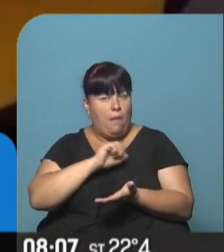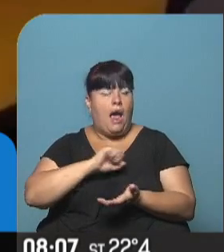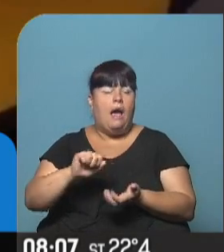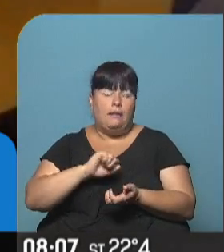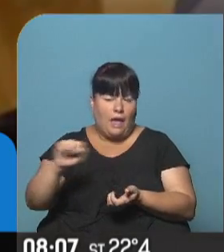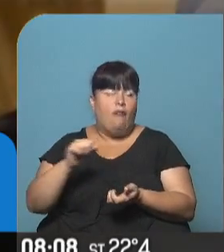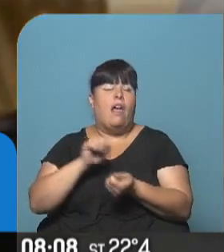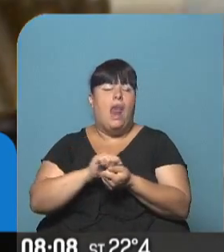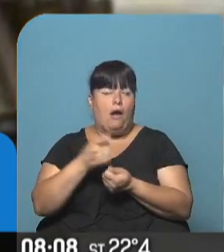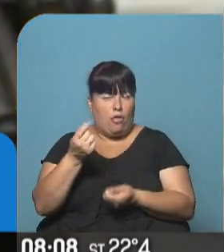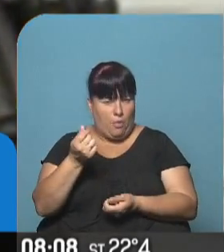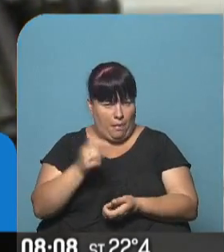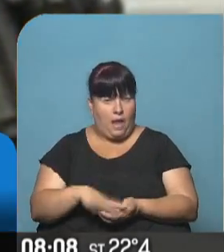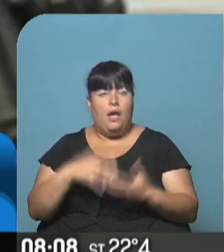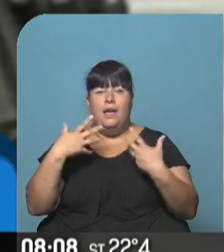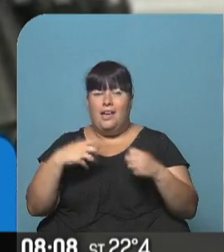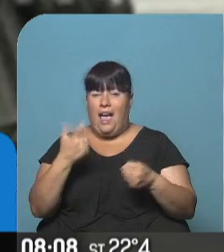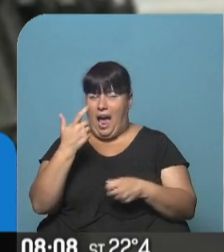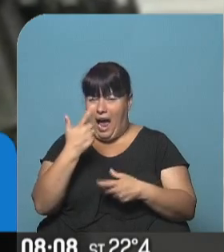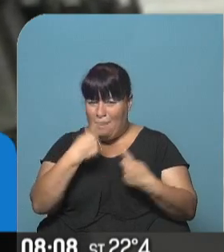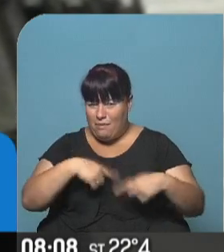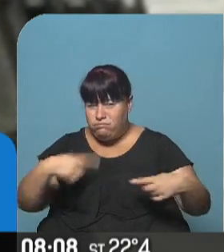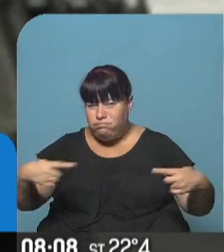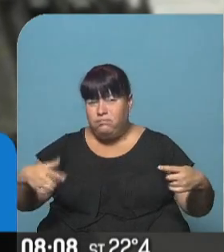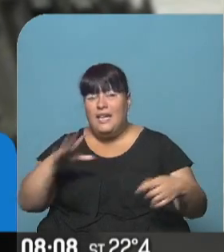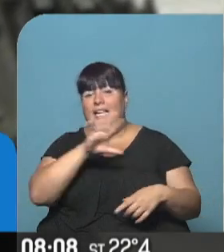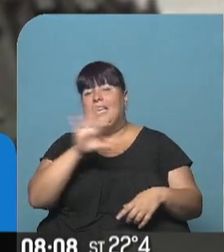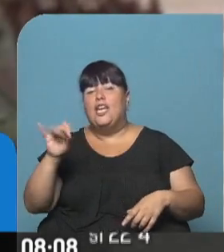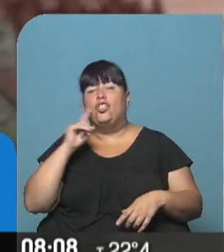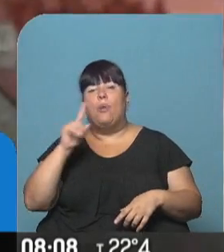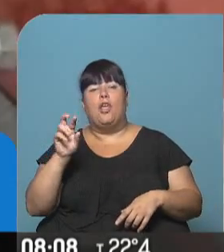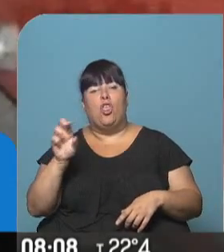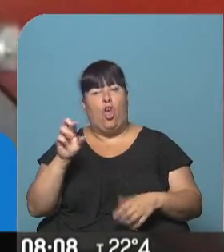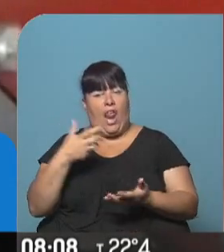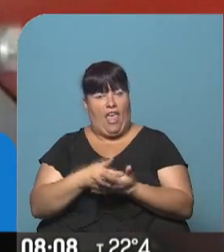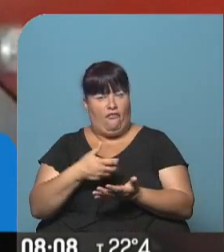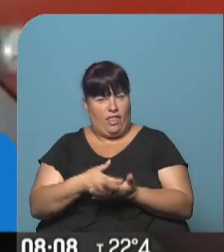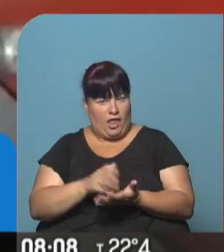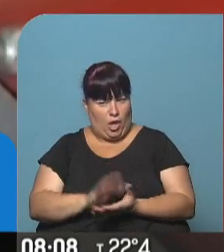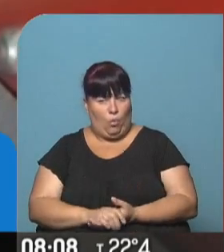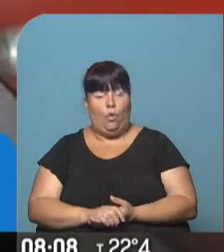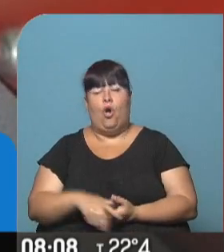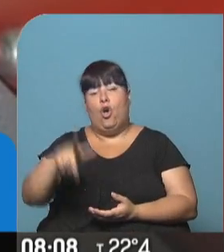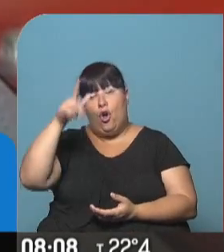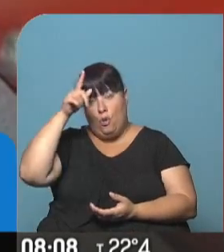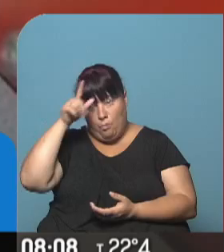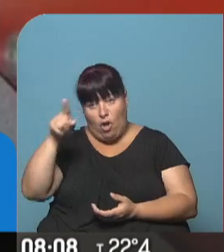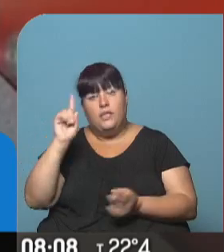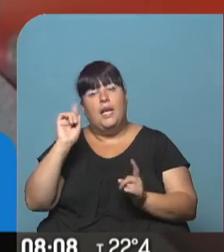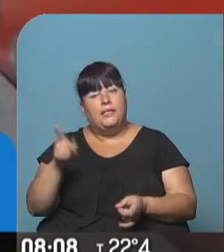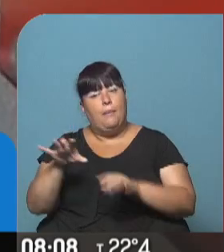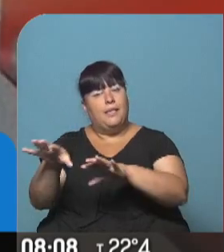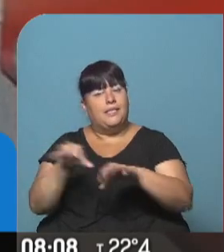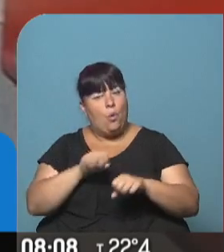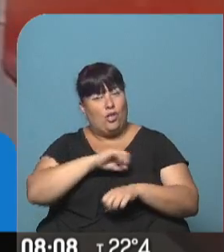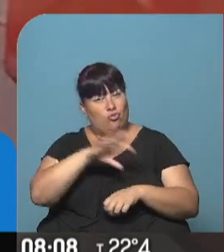de dinero. Le encontraron armas de fuego y $500.000 en efectivo. La policía también secuestró